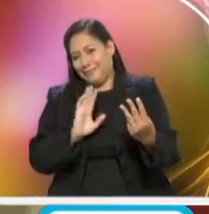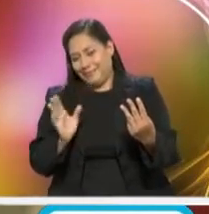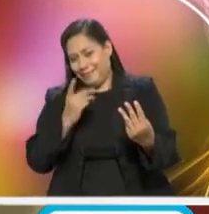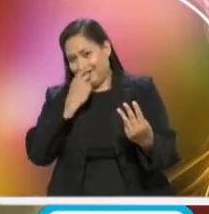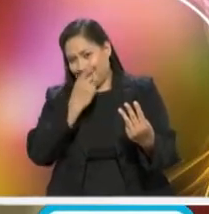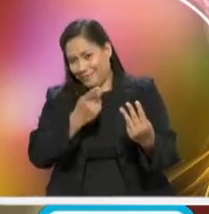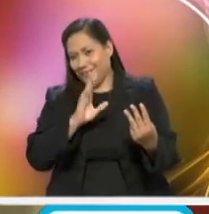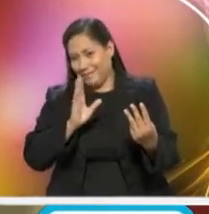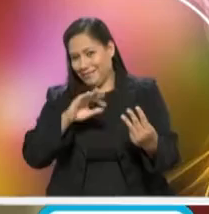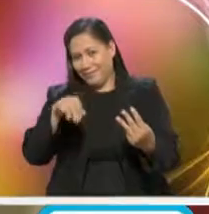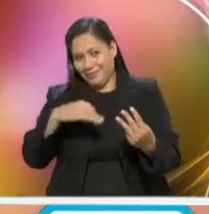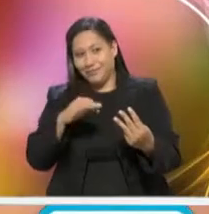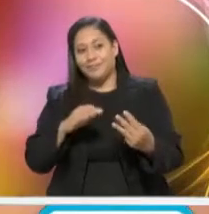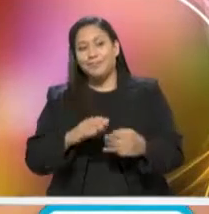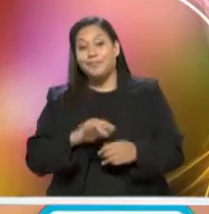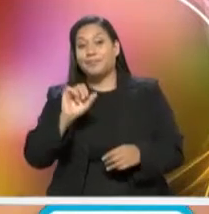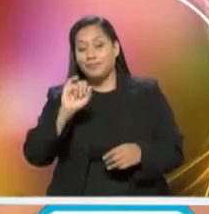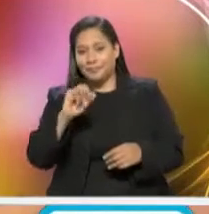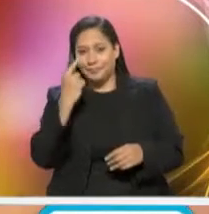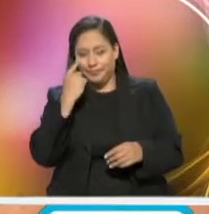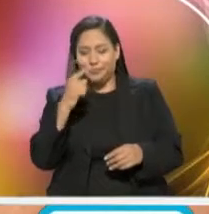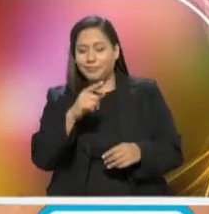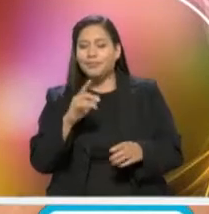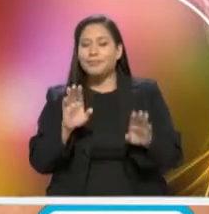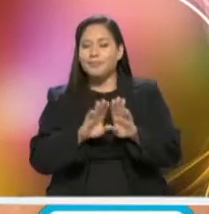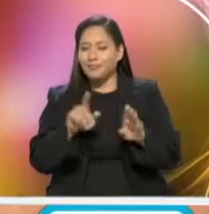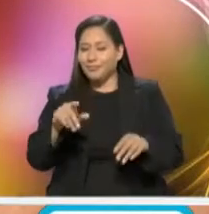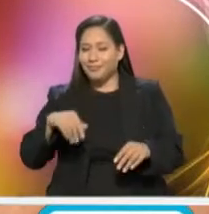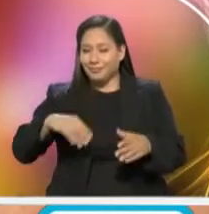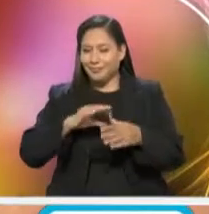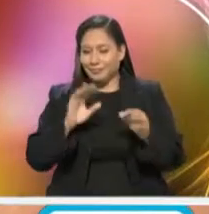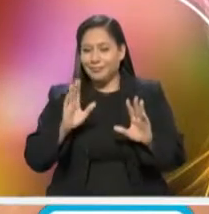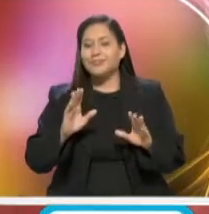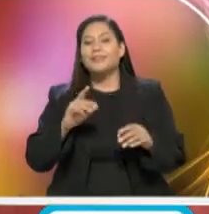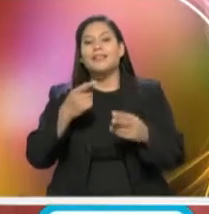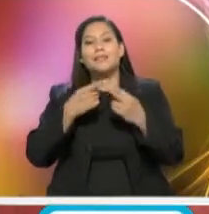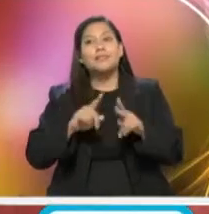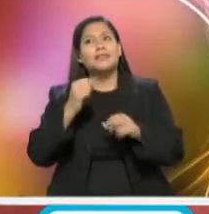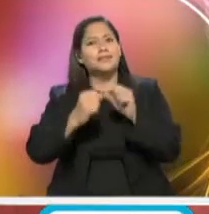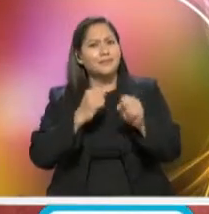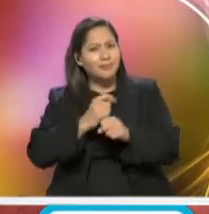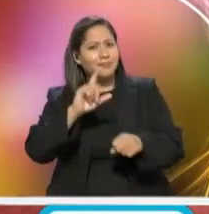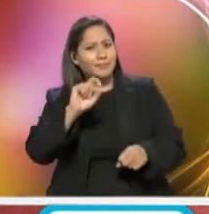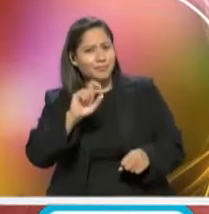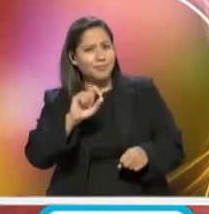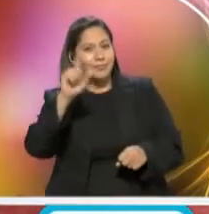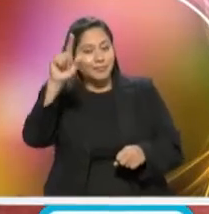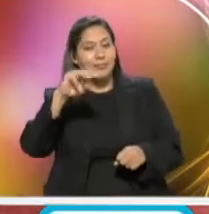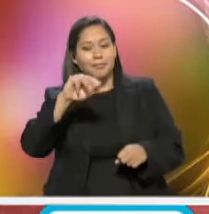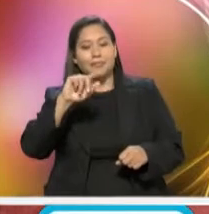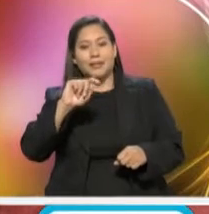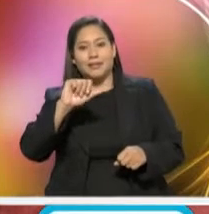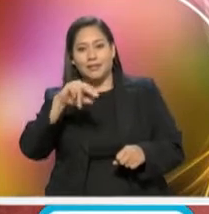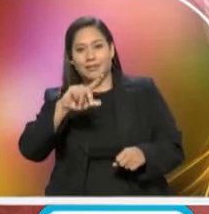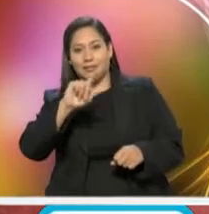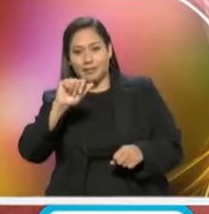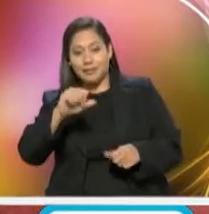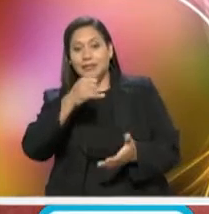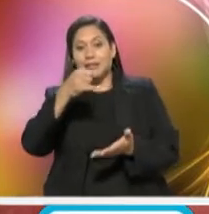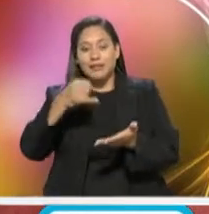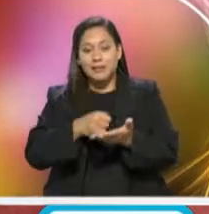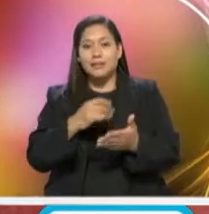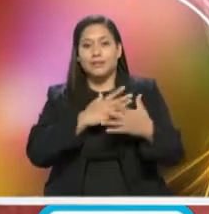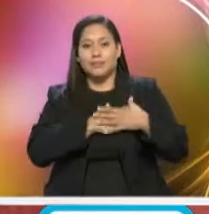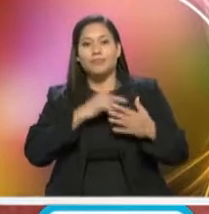mencionó todas. Todas. Pues sí, es como bien dijiste, un movimiento que inició en los años 20 en Matanzas, en la Isla del